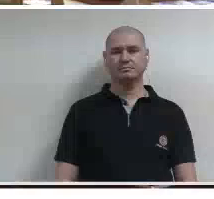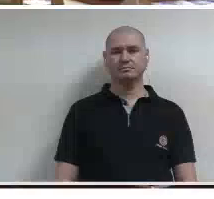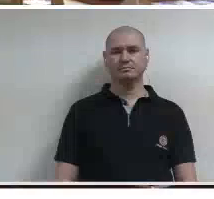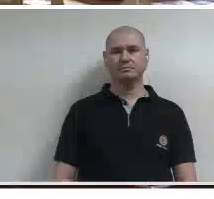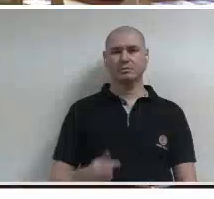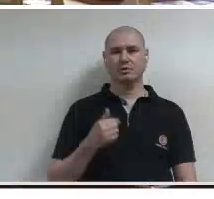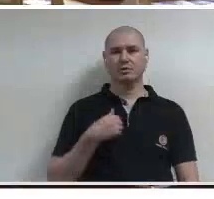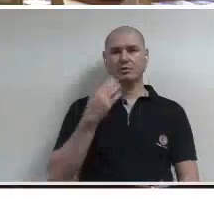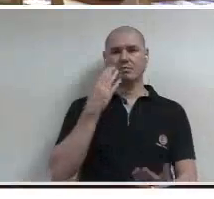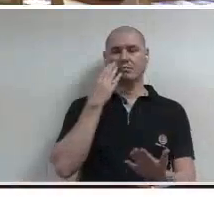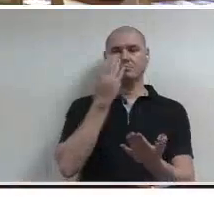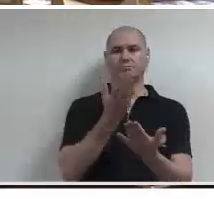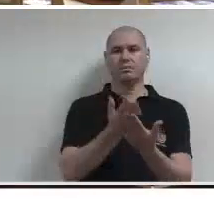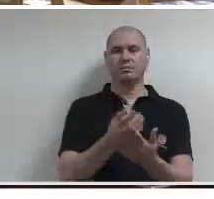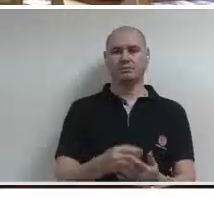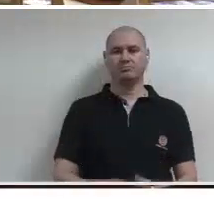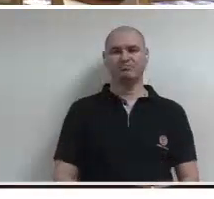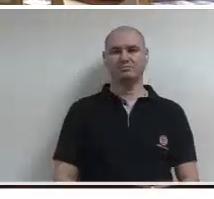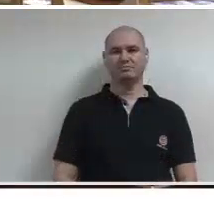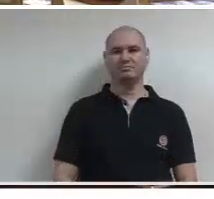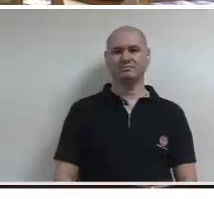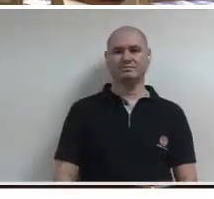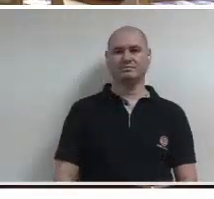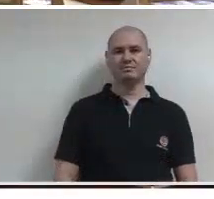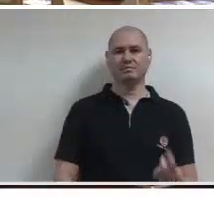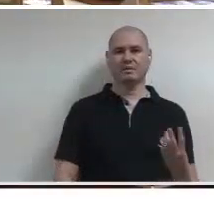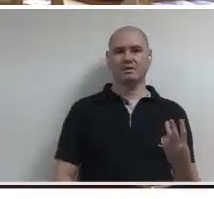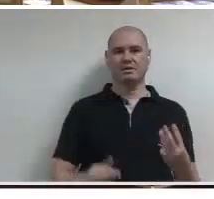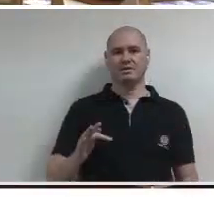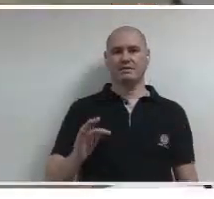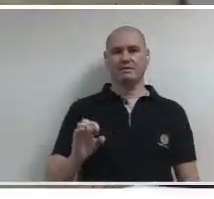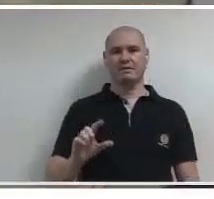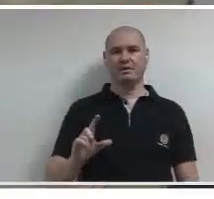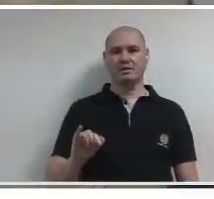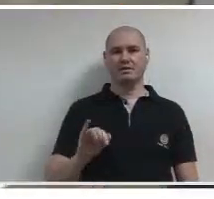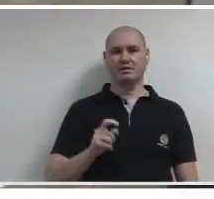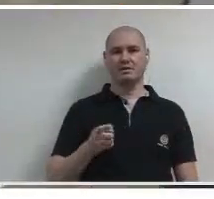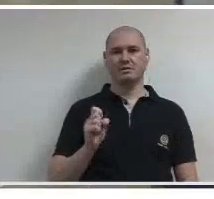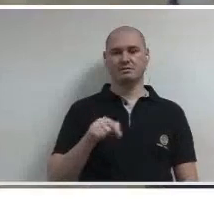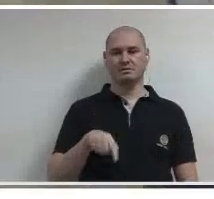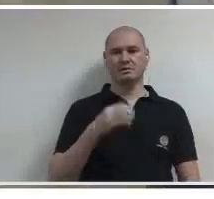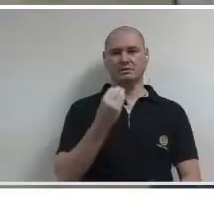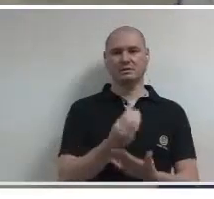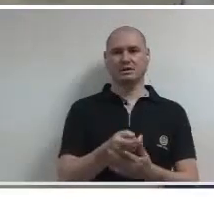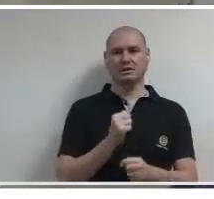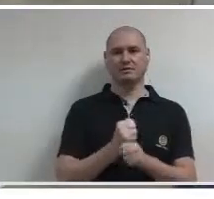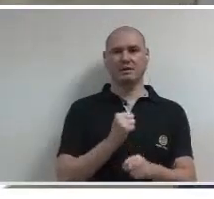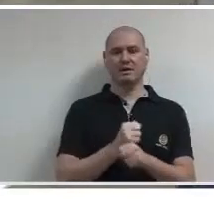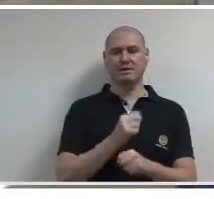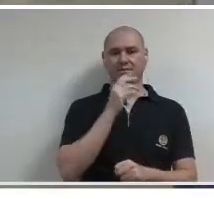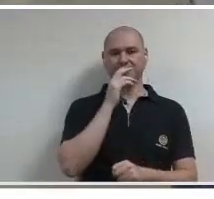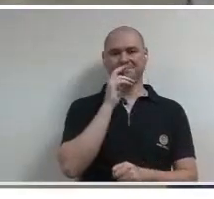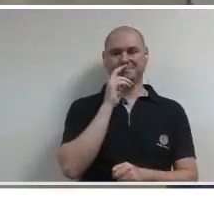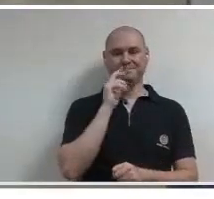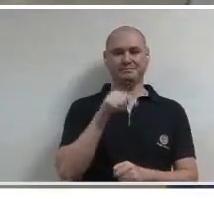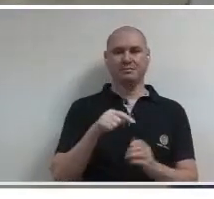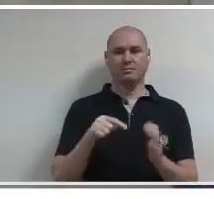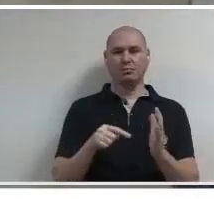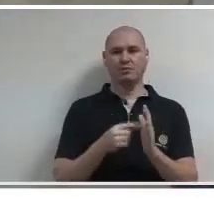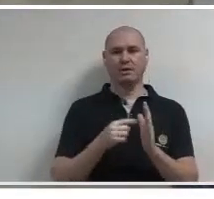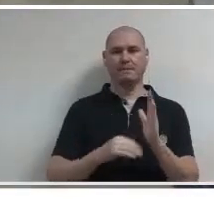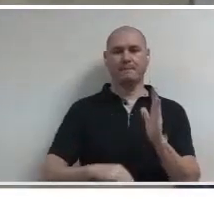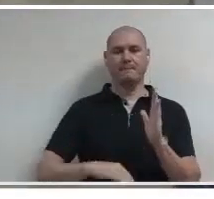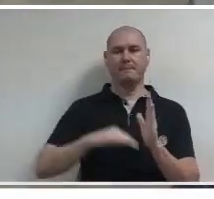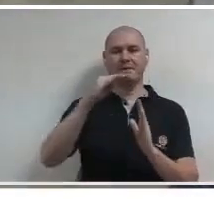Ministro Riera, va a ver. Abogado Félix María Muchachi Cantero. Ayuri, abogado Félix María Muchachi Cantero. Hoy hoy